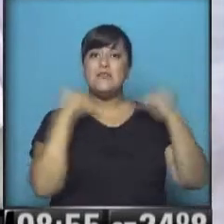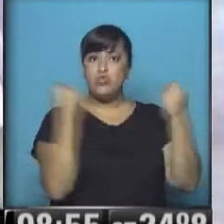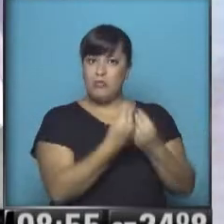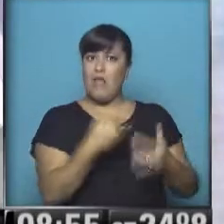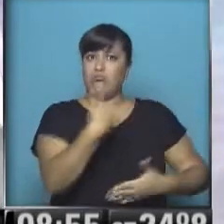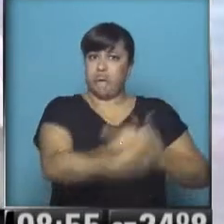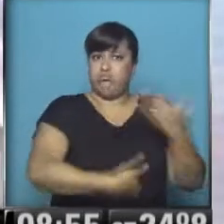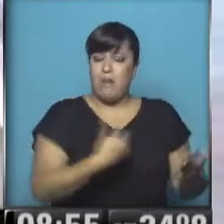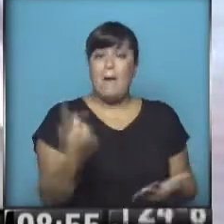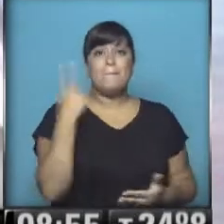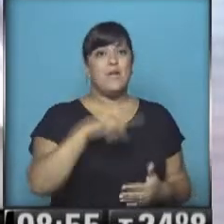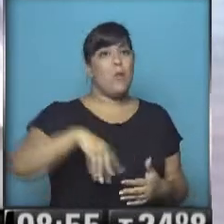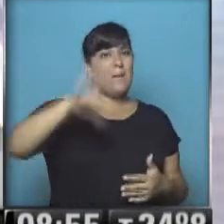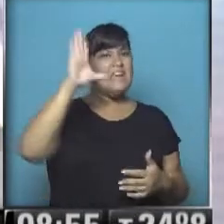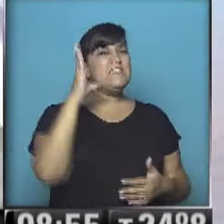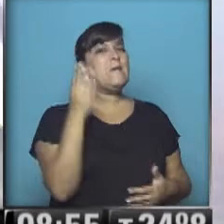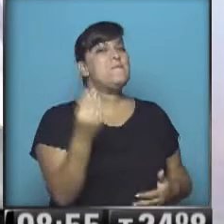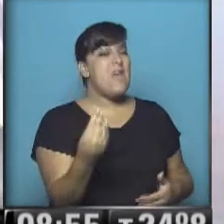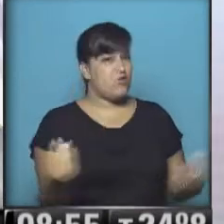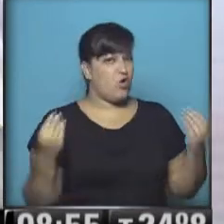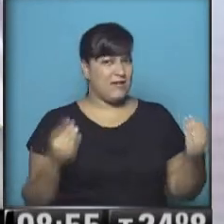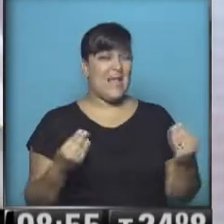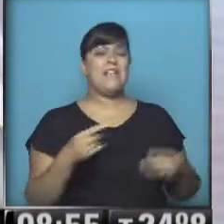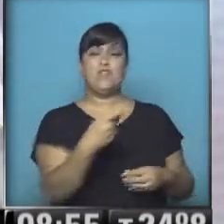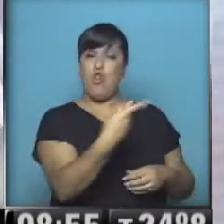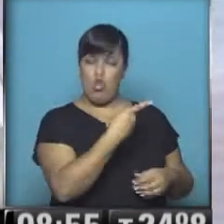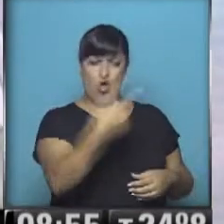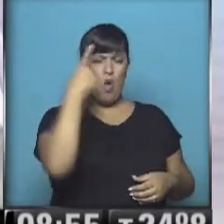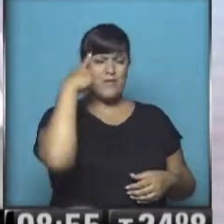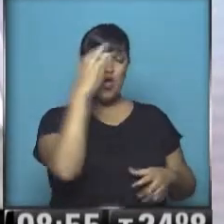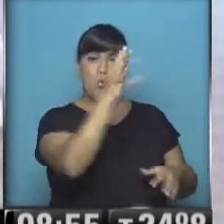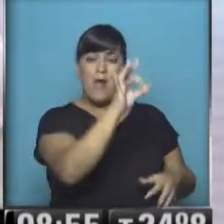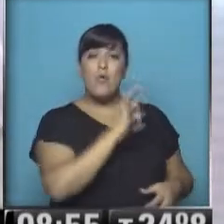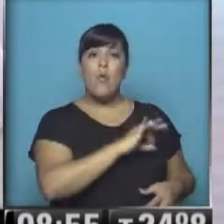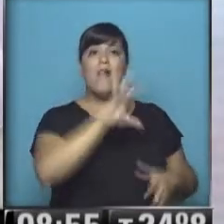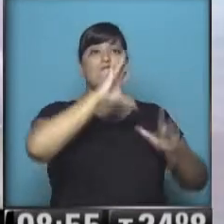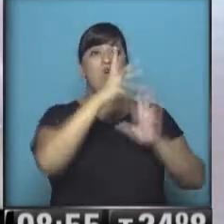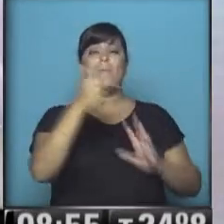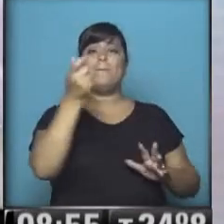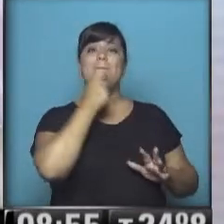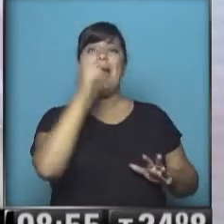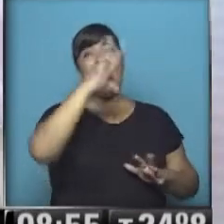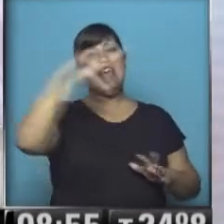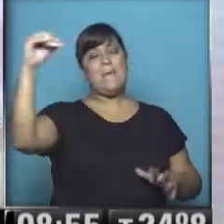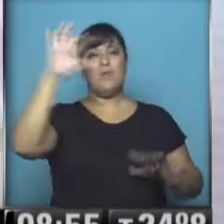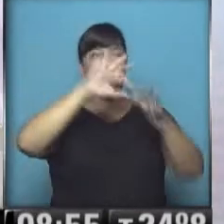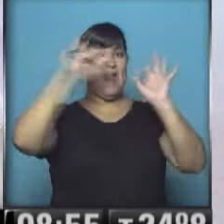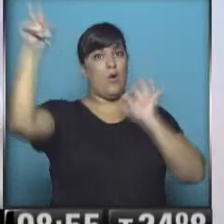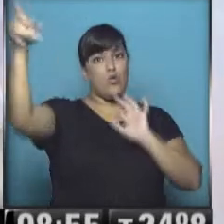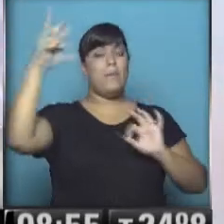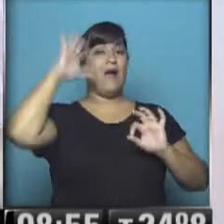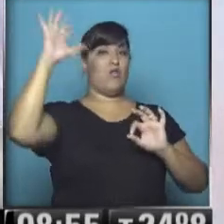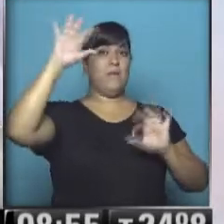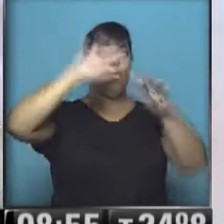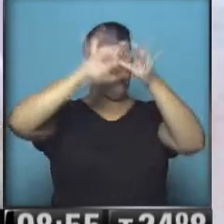el gran temor me parece como decíamos con raúl es que esto sea un buen ejemplo para el resto de europa respondemos que el regla de oro